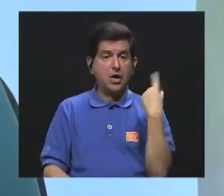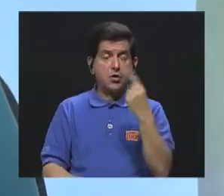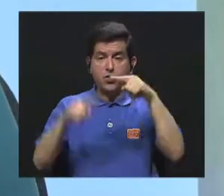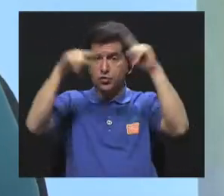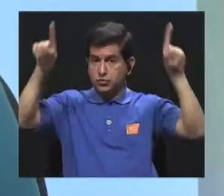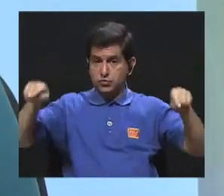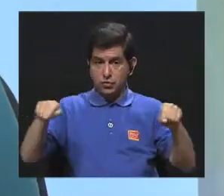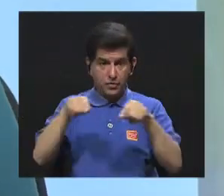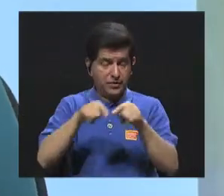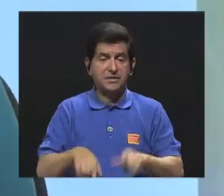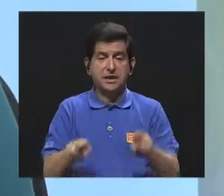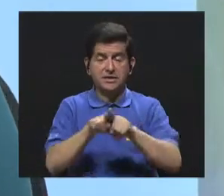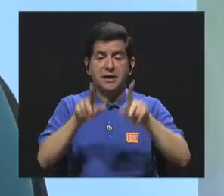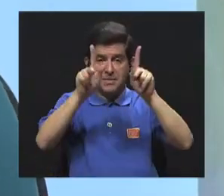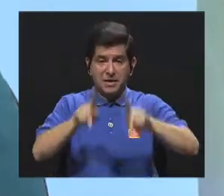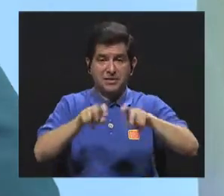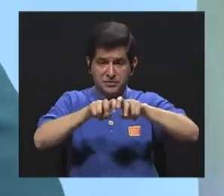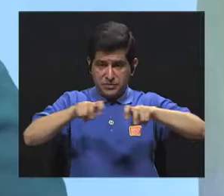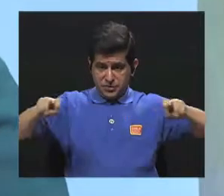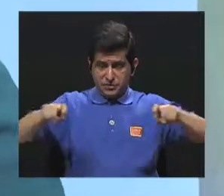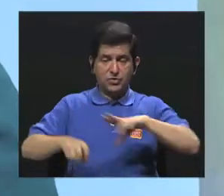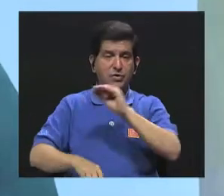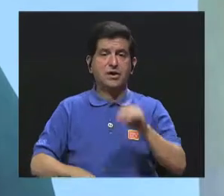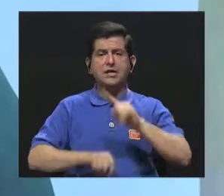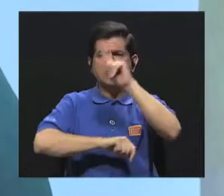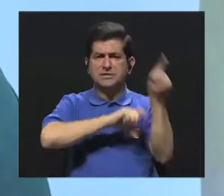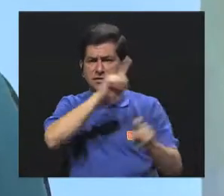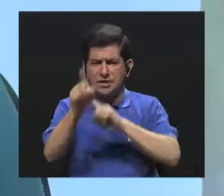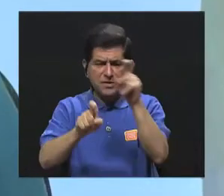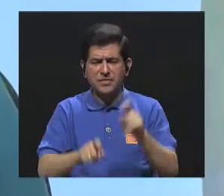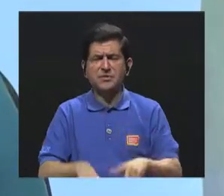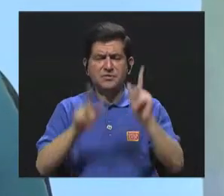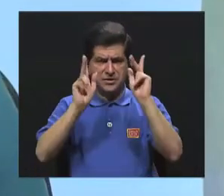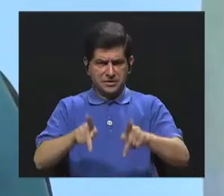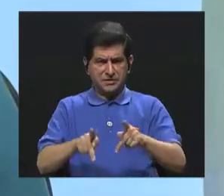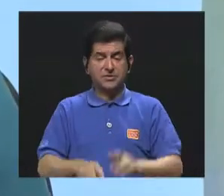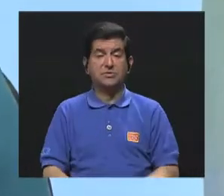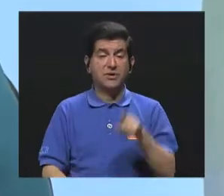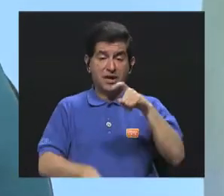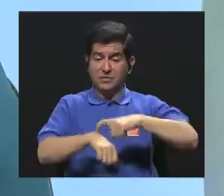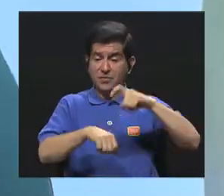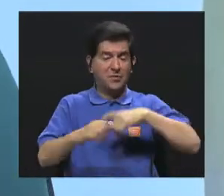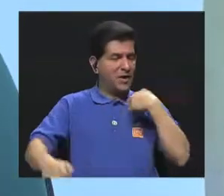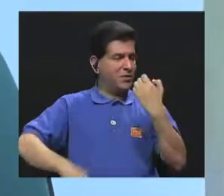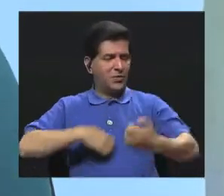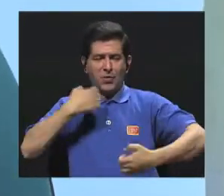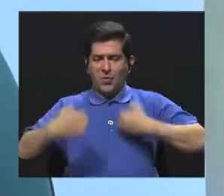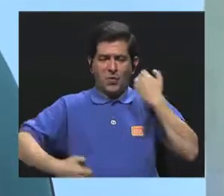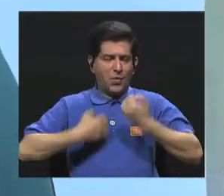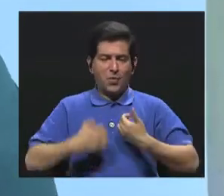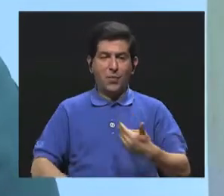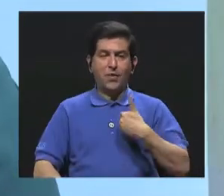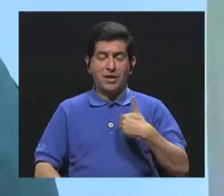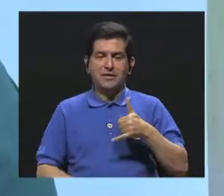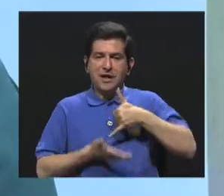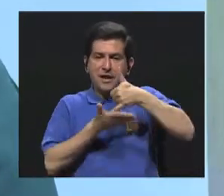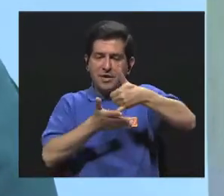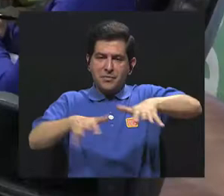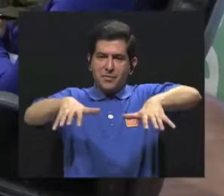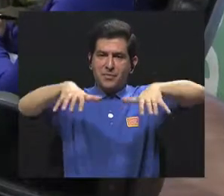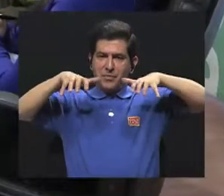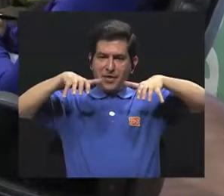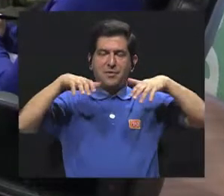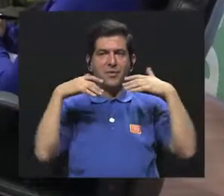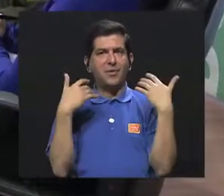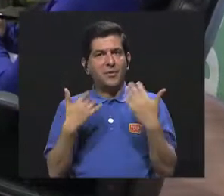y las preguntas que les hacían. Ellos estaban, realmente fue como un momento demasiado importante para ellos. Y que hayan tenido el premio público me parece que